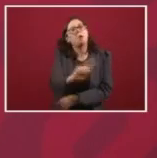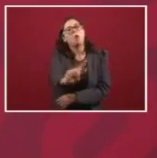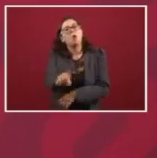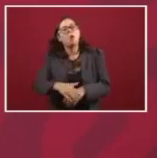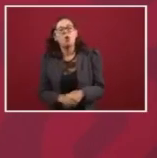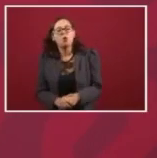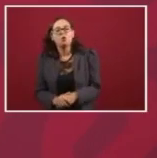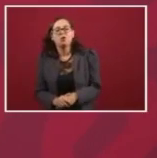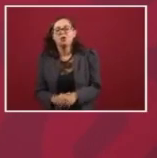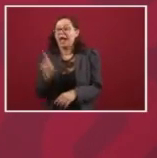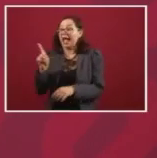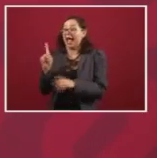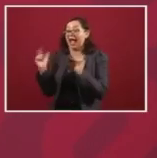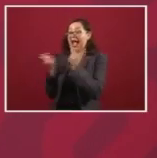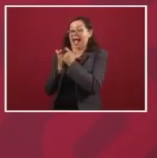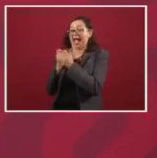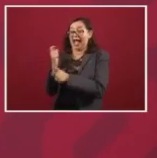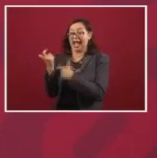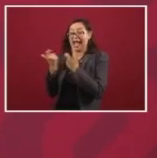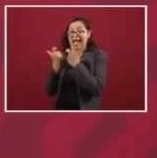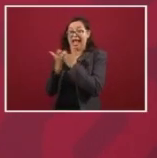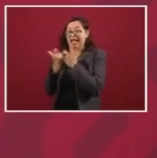les ordenó el fondo.